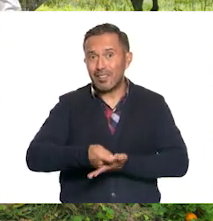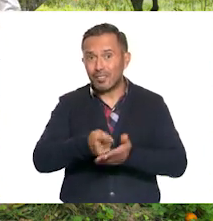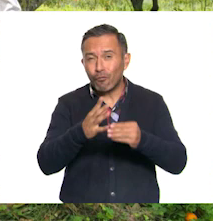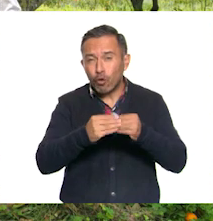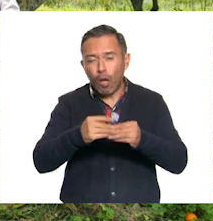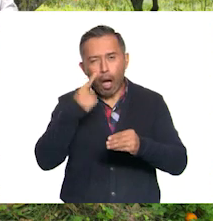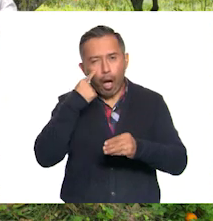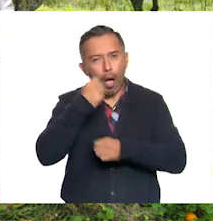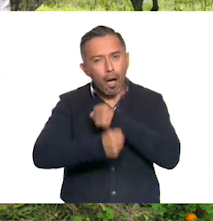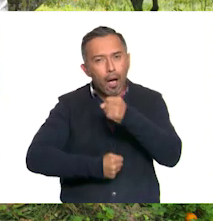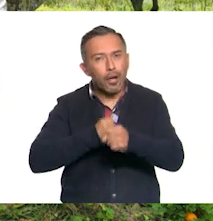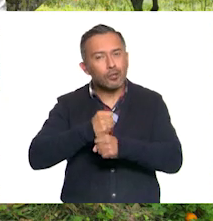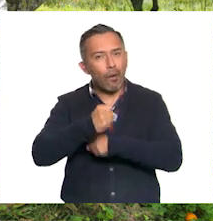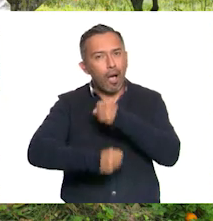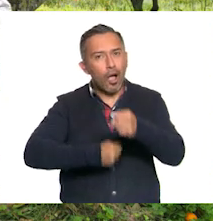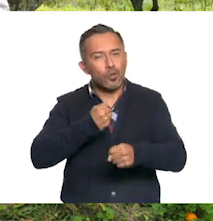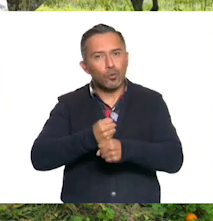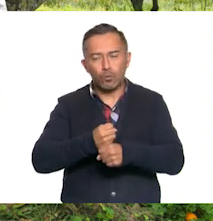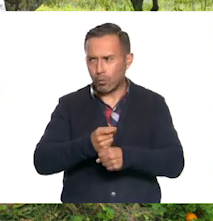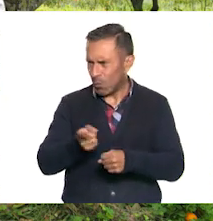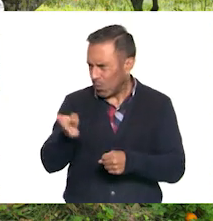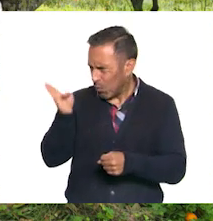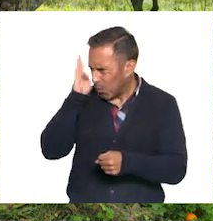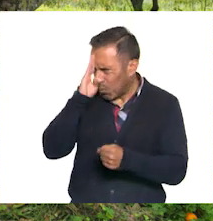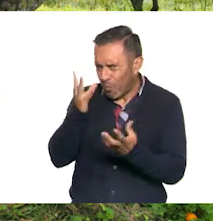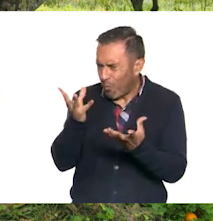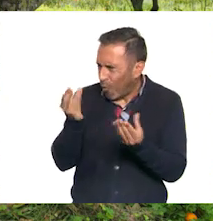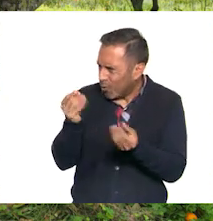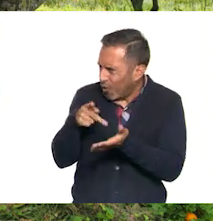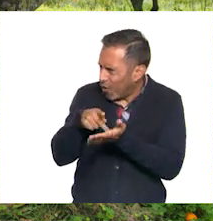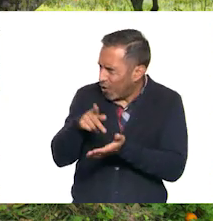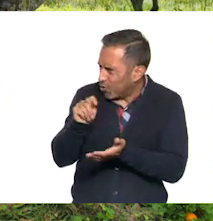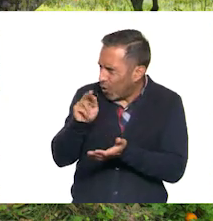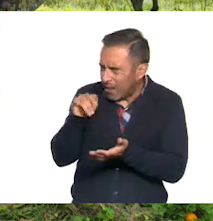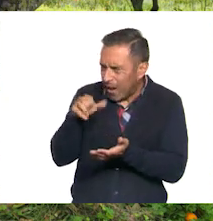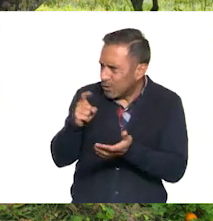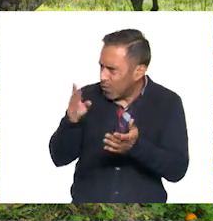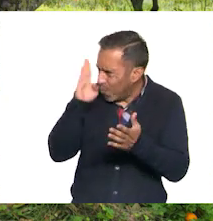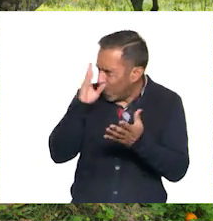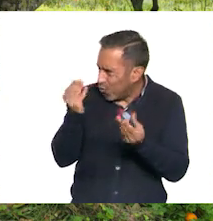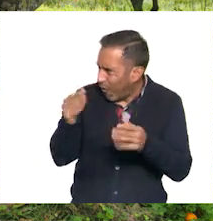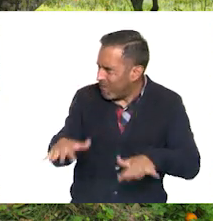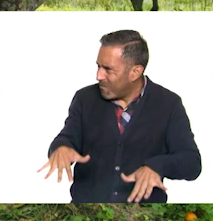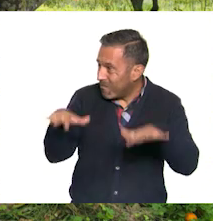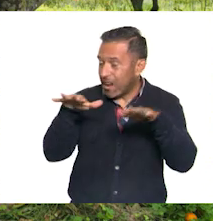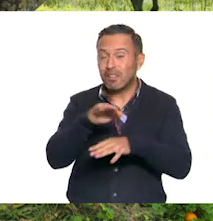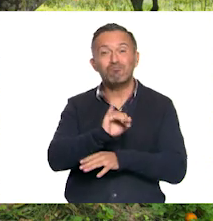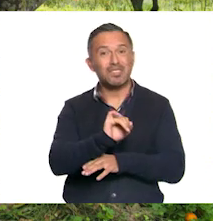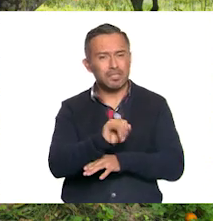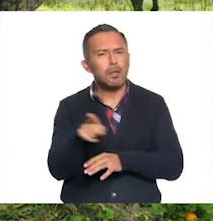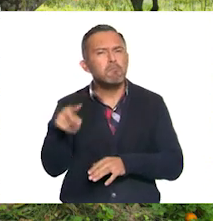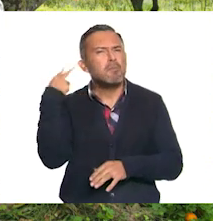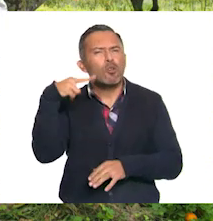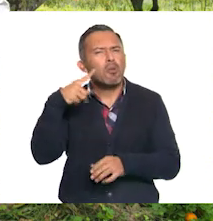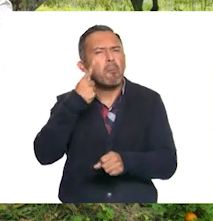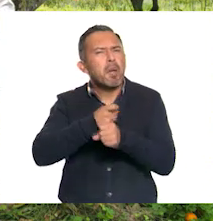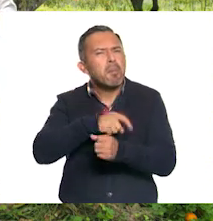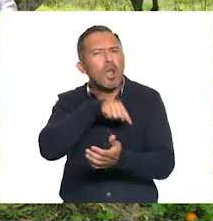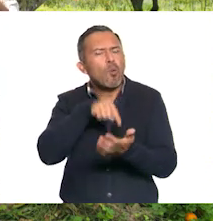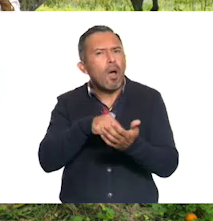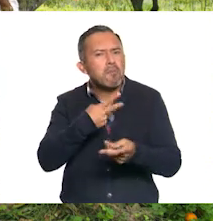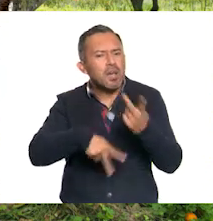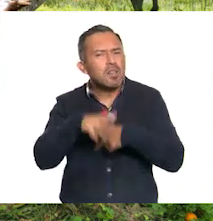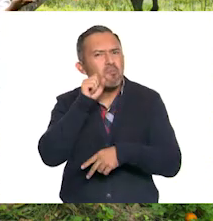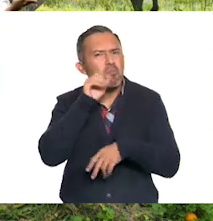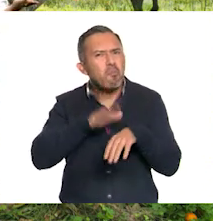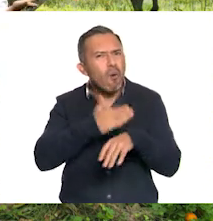al año. ¿Esas son muchas toneladas? Sí. ¿Y por qué Veracruz es el principal productor? Los